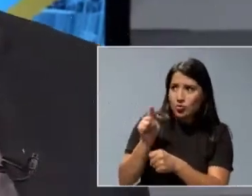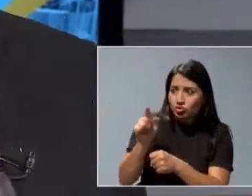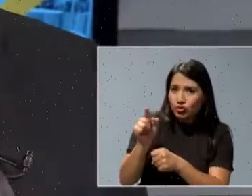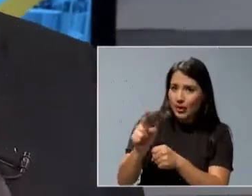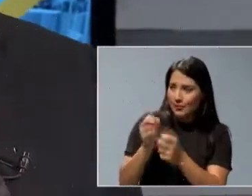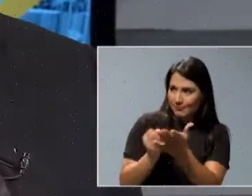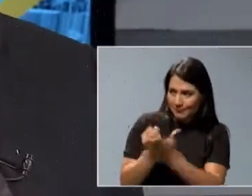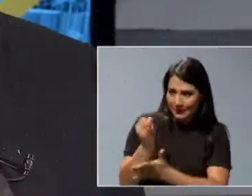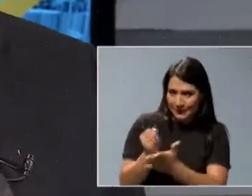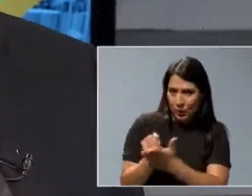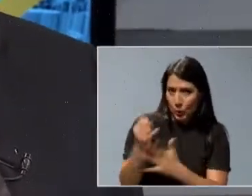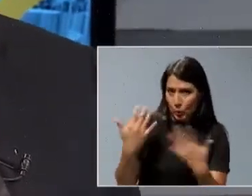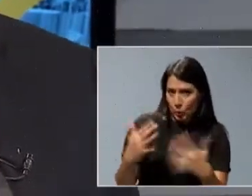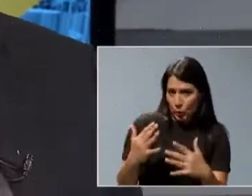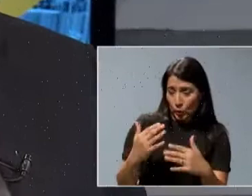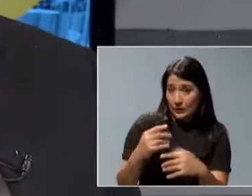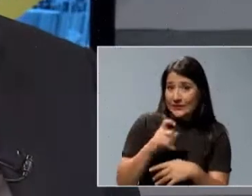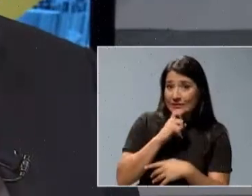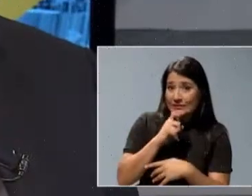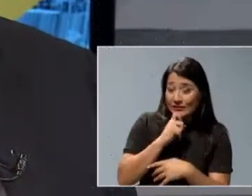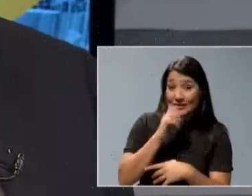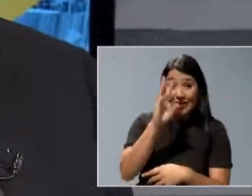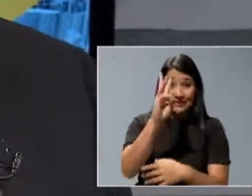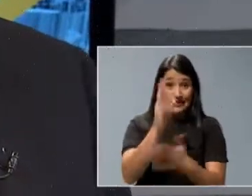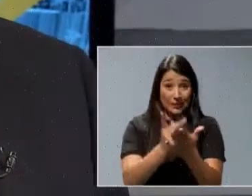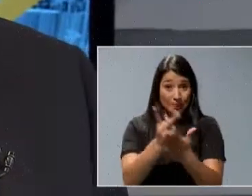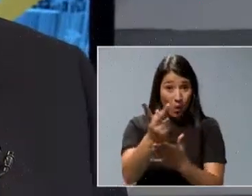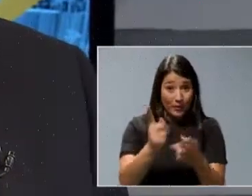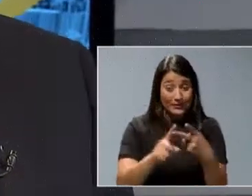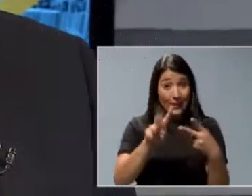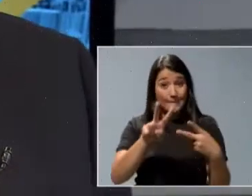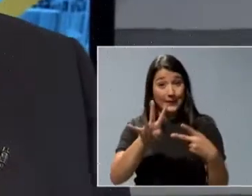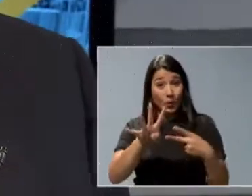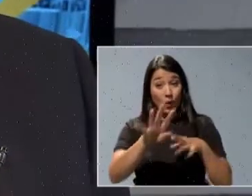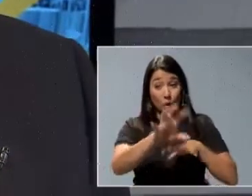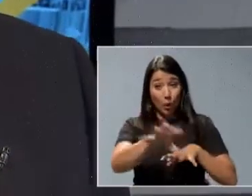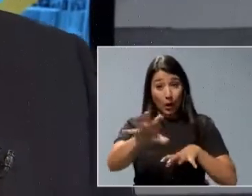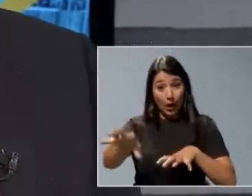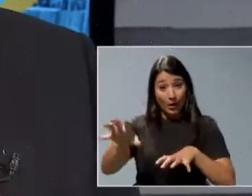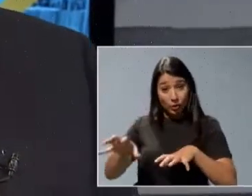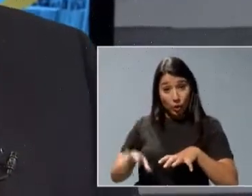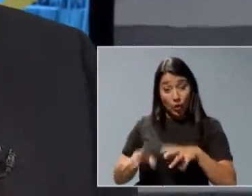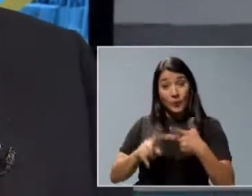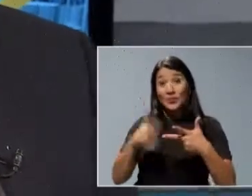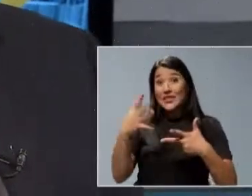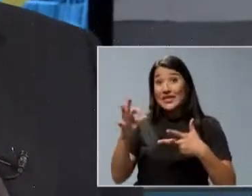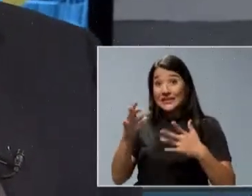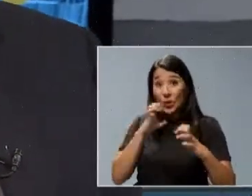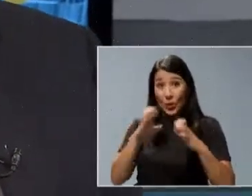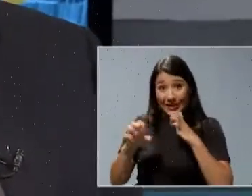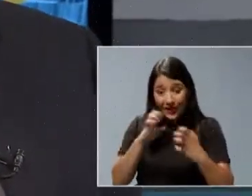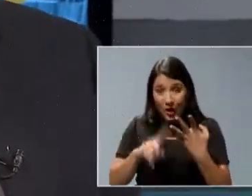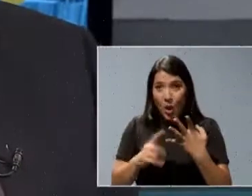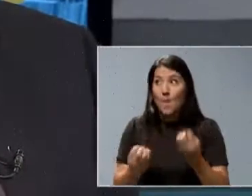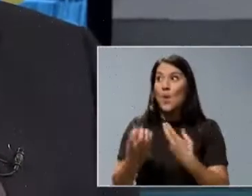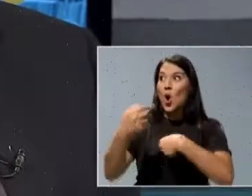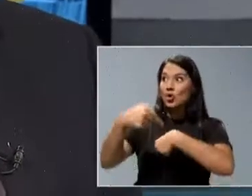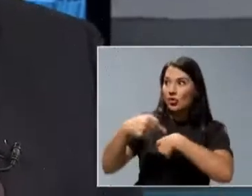aplicado. 6 provincias, 24 cantones, 19 entrevistas, muchas horas de